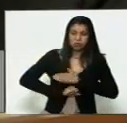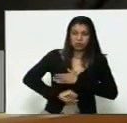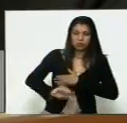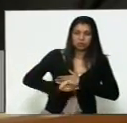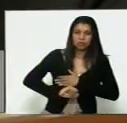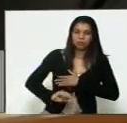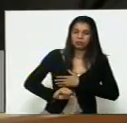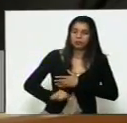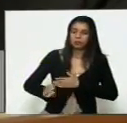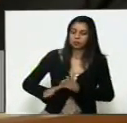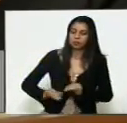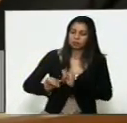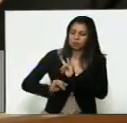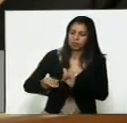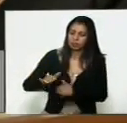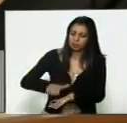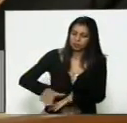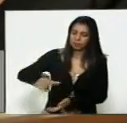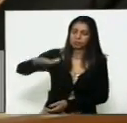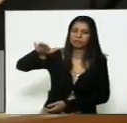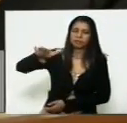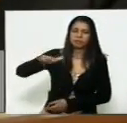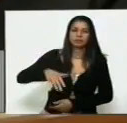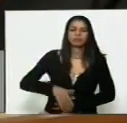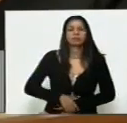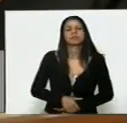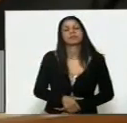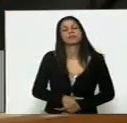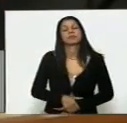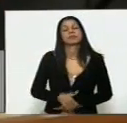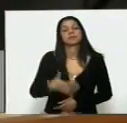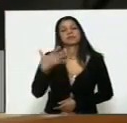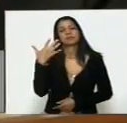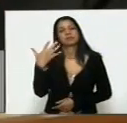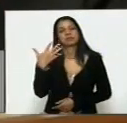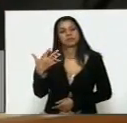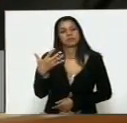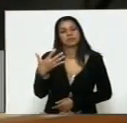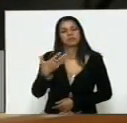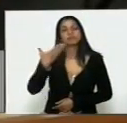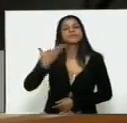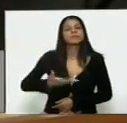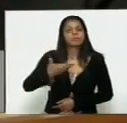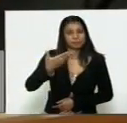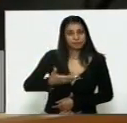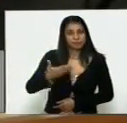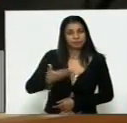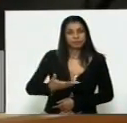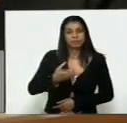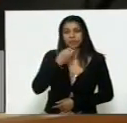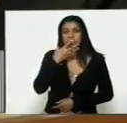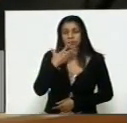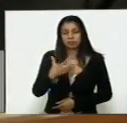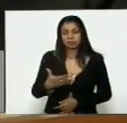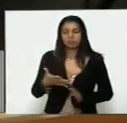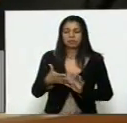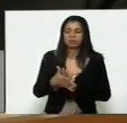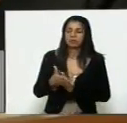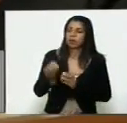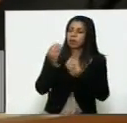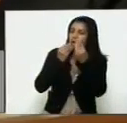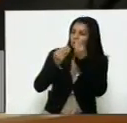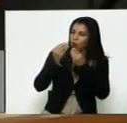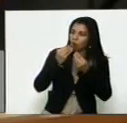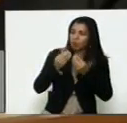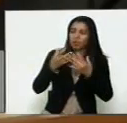desarrollo de sus hijas o hijos. 5, la importancia y beneficios de una